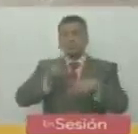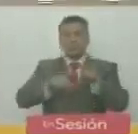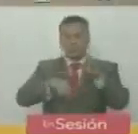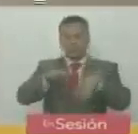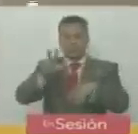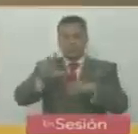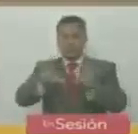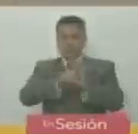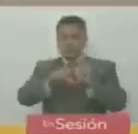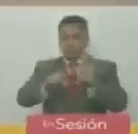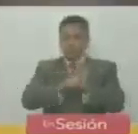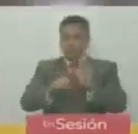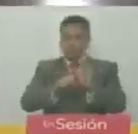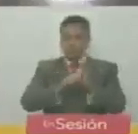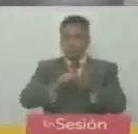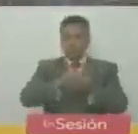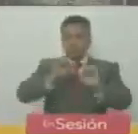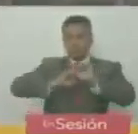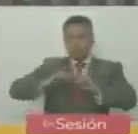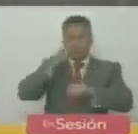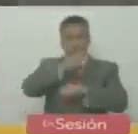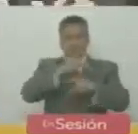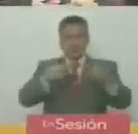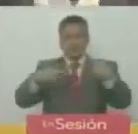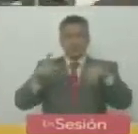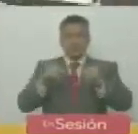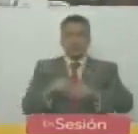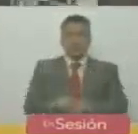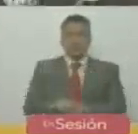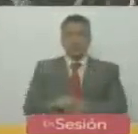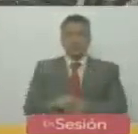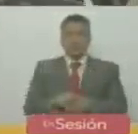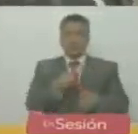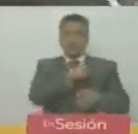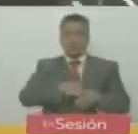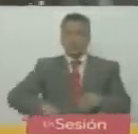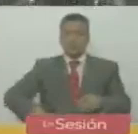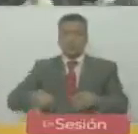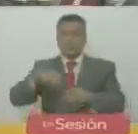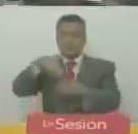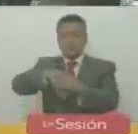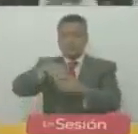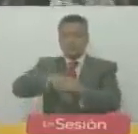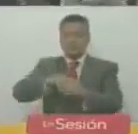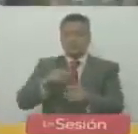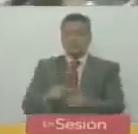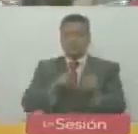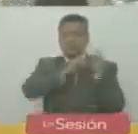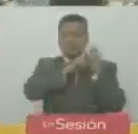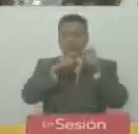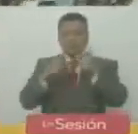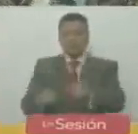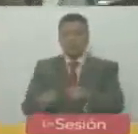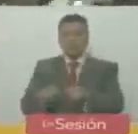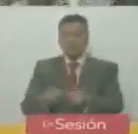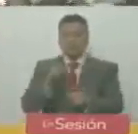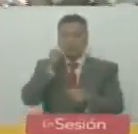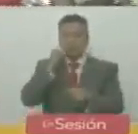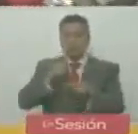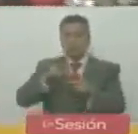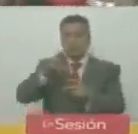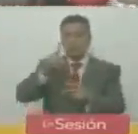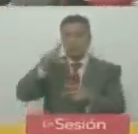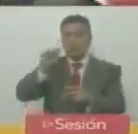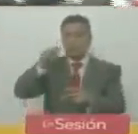la Ley Orgánica de la Defensa Pública. El presidente sometió a votación la designación del ciudadano